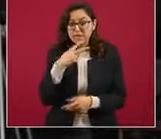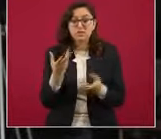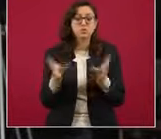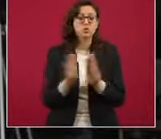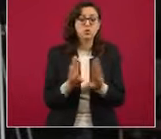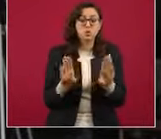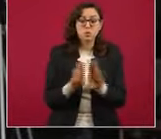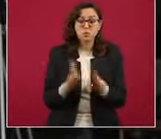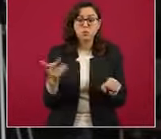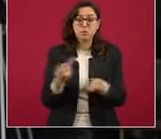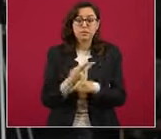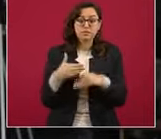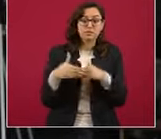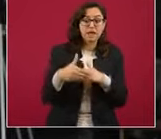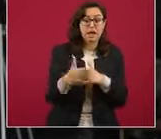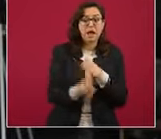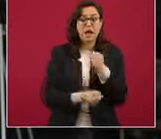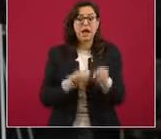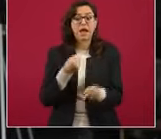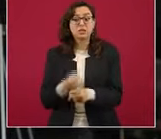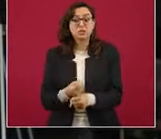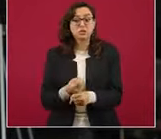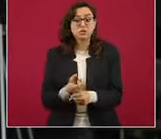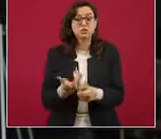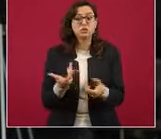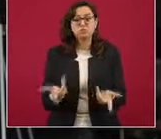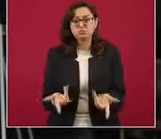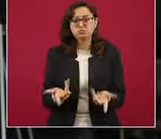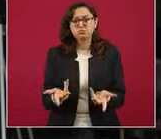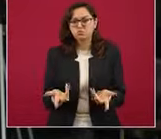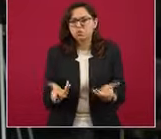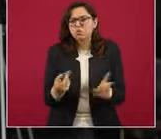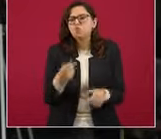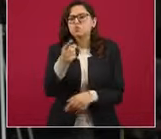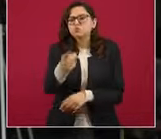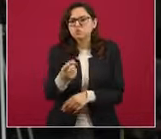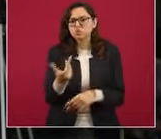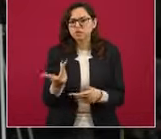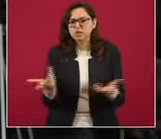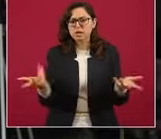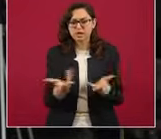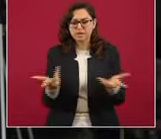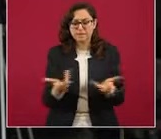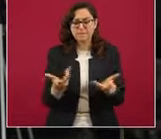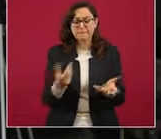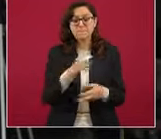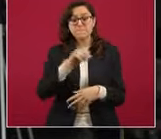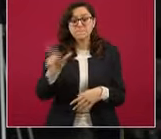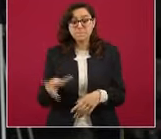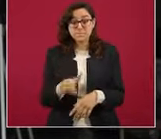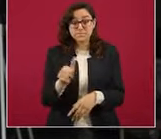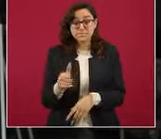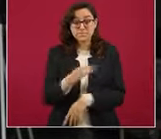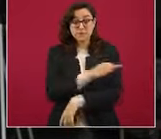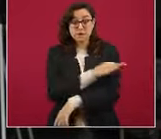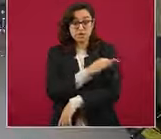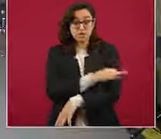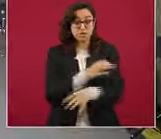Navidad? ¿Año Nuevo? ¿Qué plan tiene? Y también, ya nada más para rematar, ¿se va a poner o le van a aplicar la vacuna en cuanto llegue a